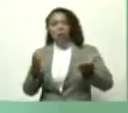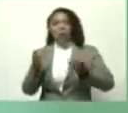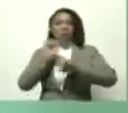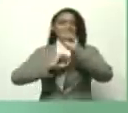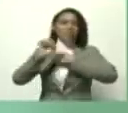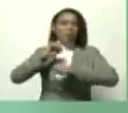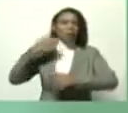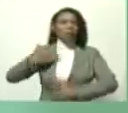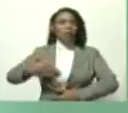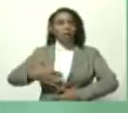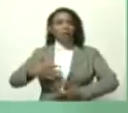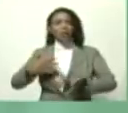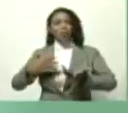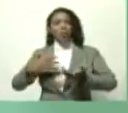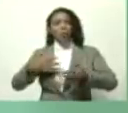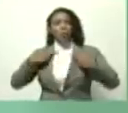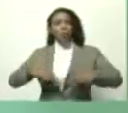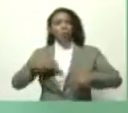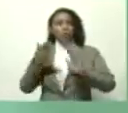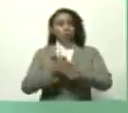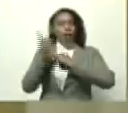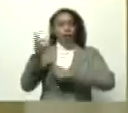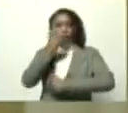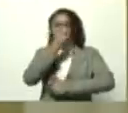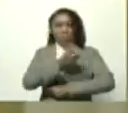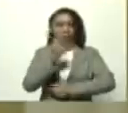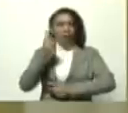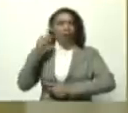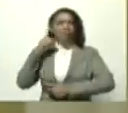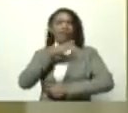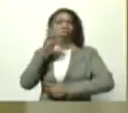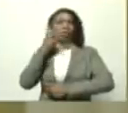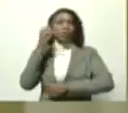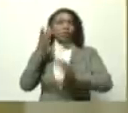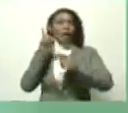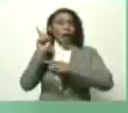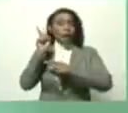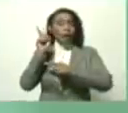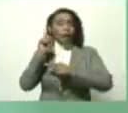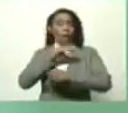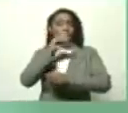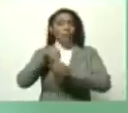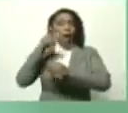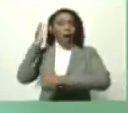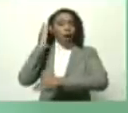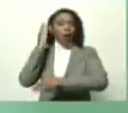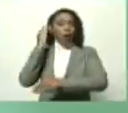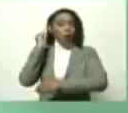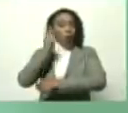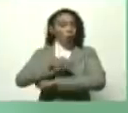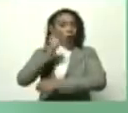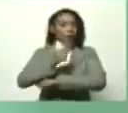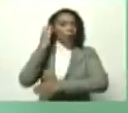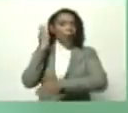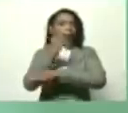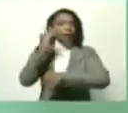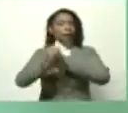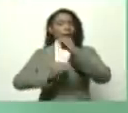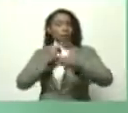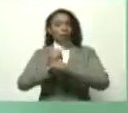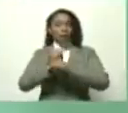defensores de derechos humanos en Colombia sobre esa visita de Iván Duque allá a la Corte Penal Internacional. No